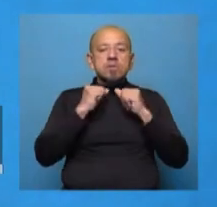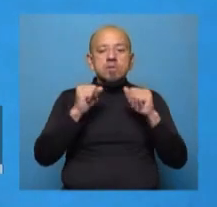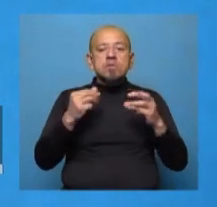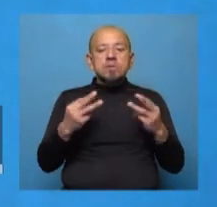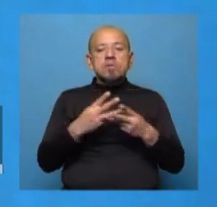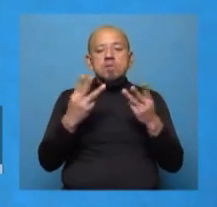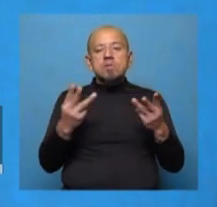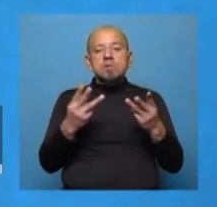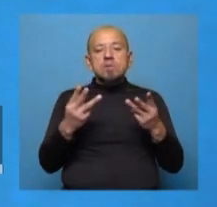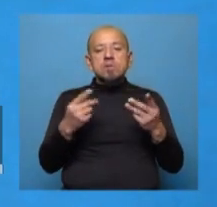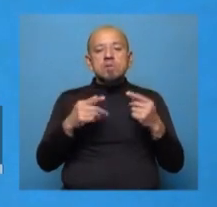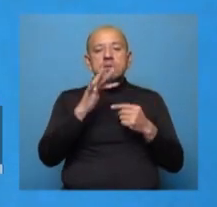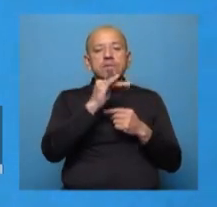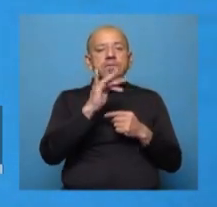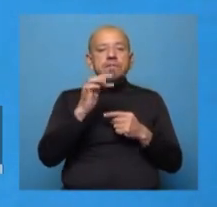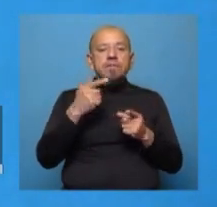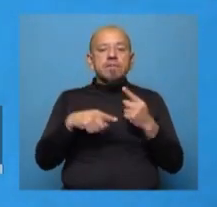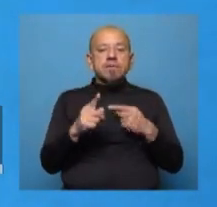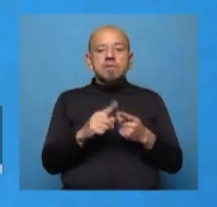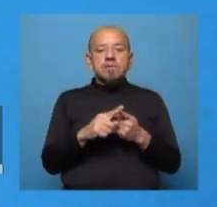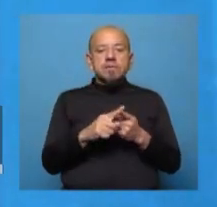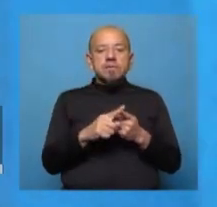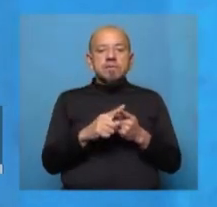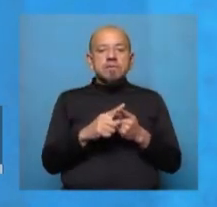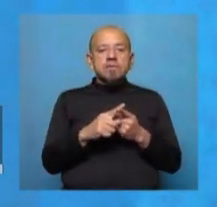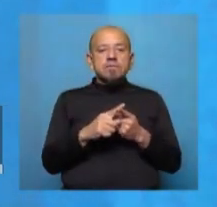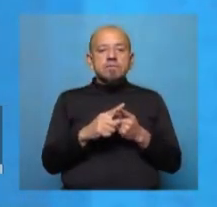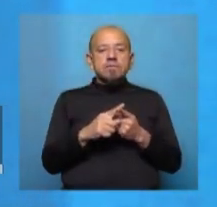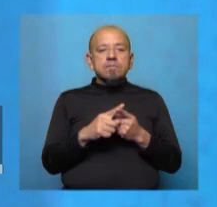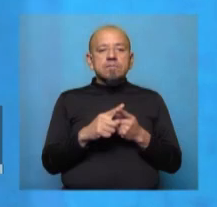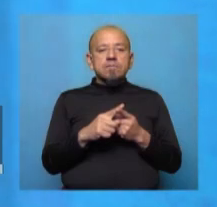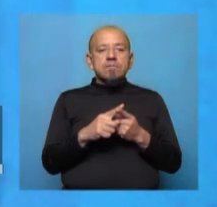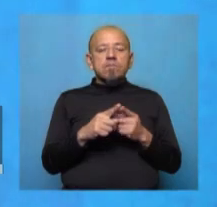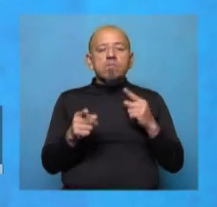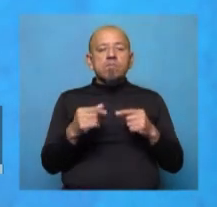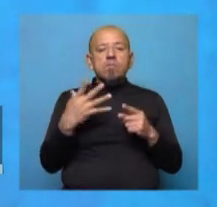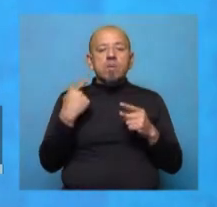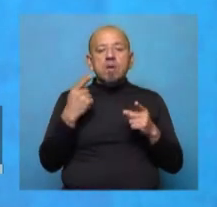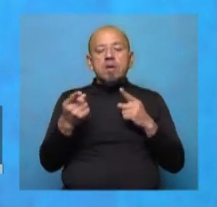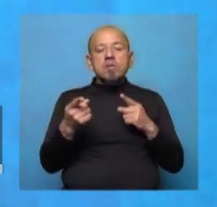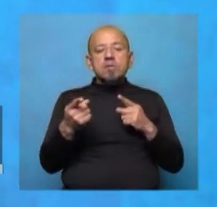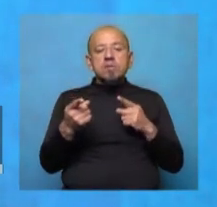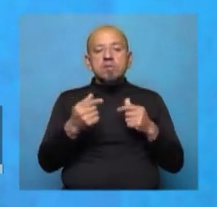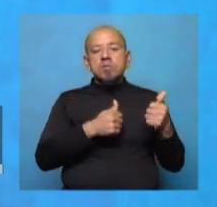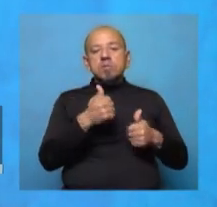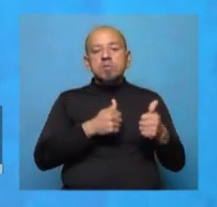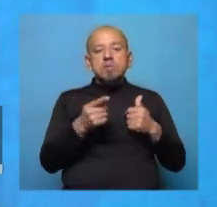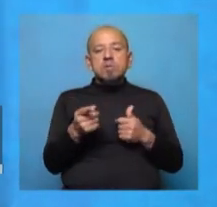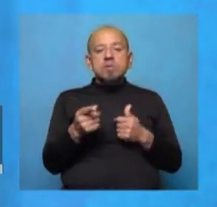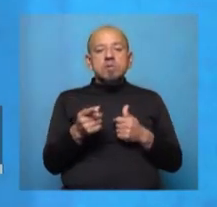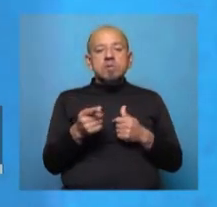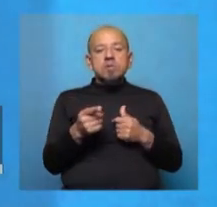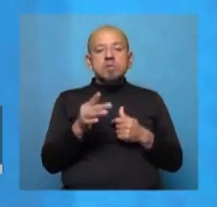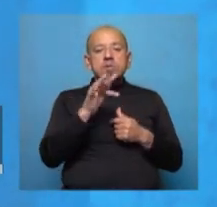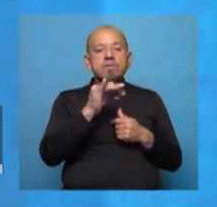general de la FIFA En aquel momento sheron volke lo integraba el director de competencias de